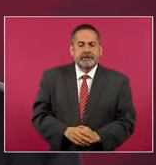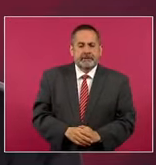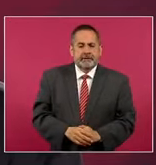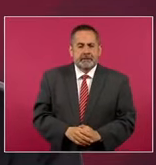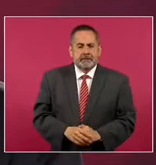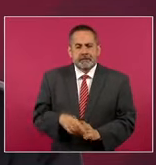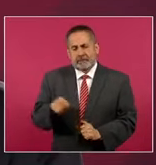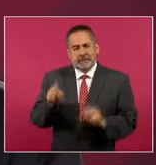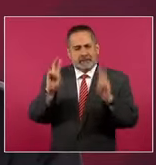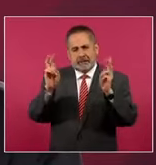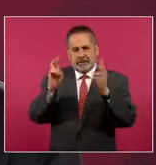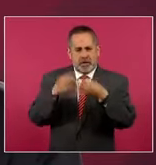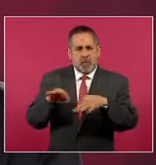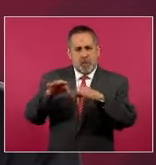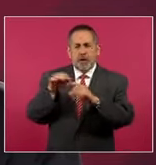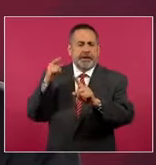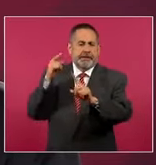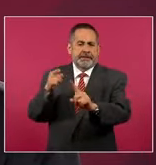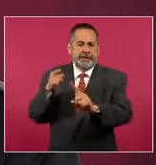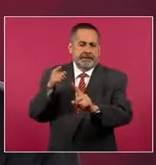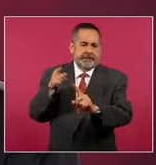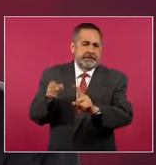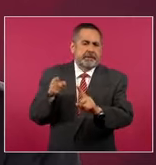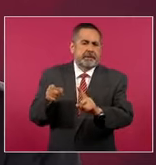es un tema prioritario,